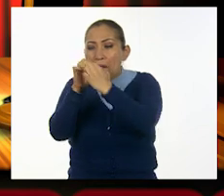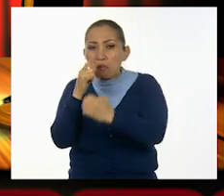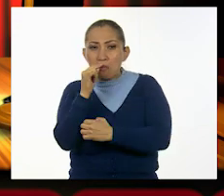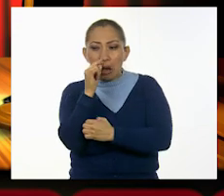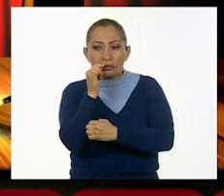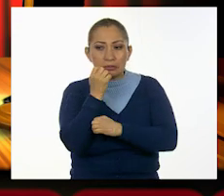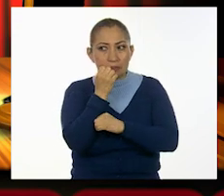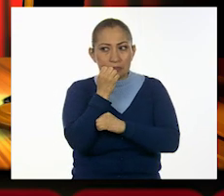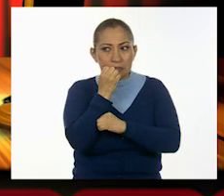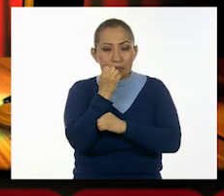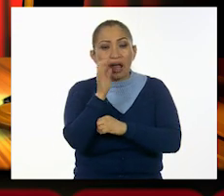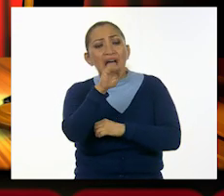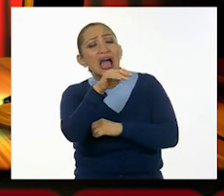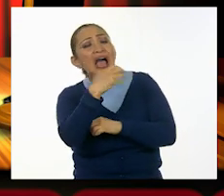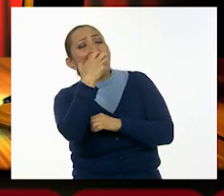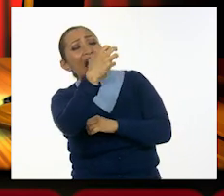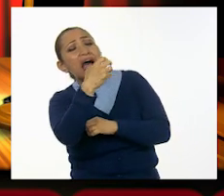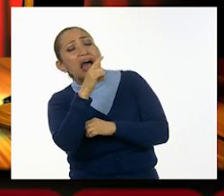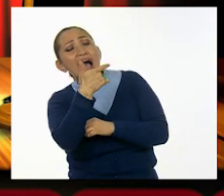policía.